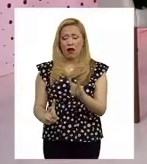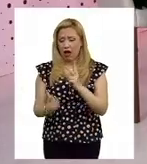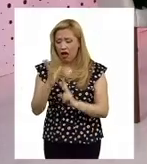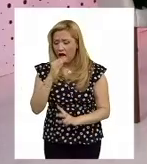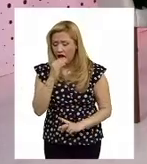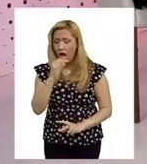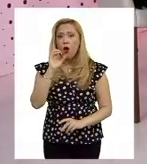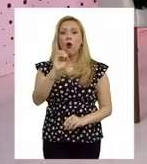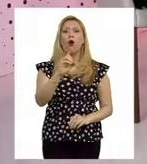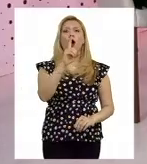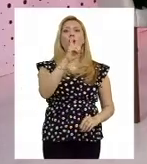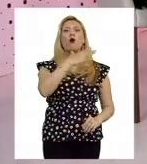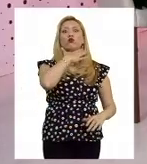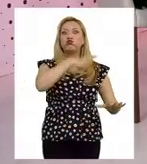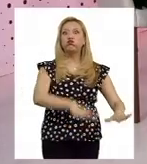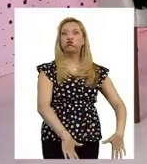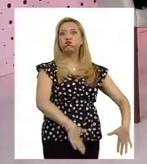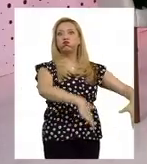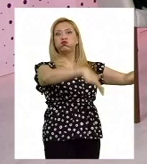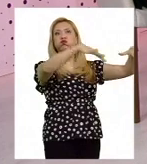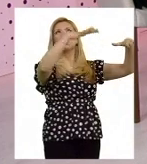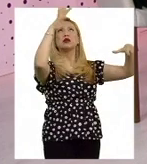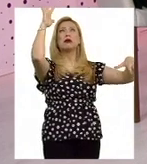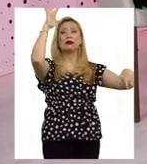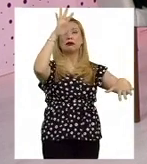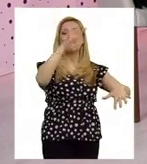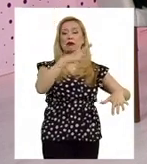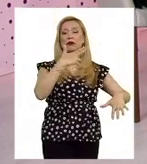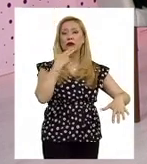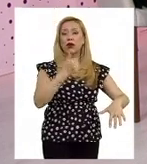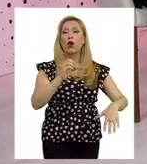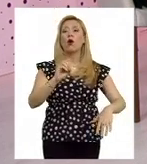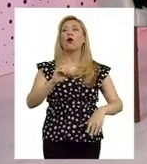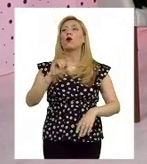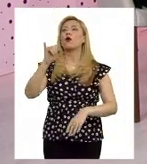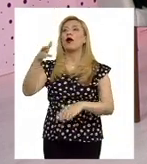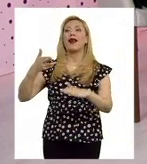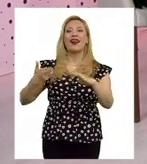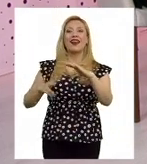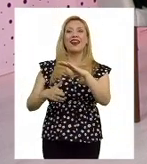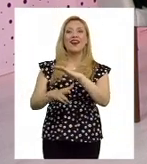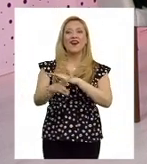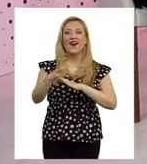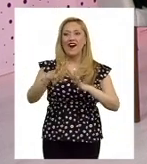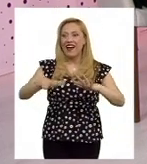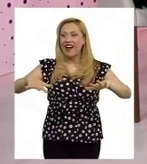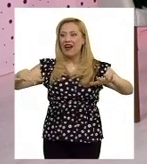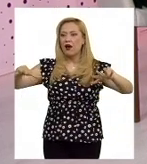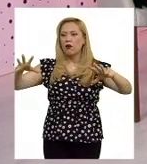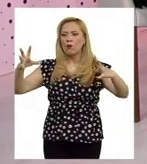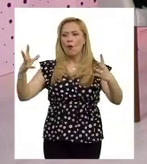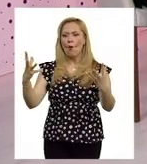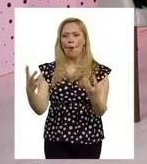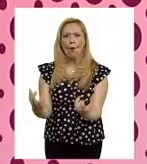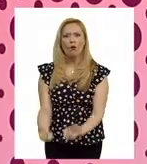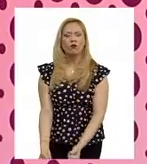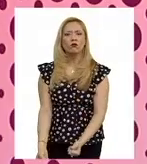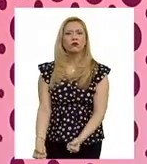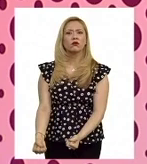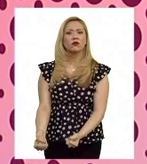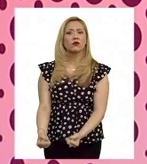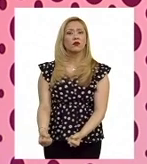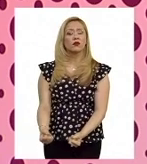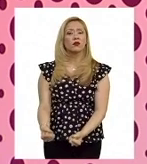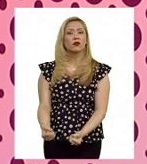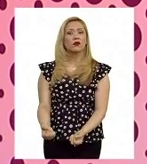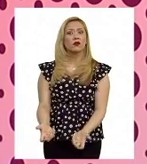que ríos y lagos se secan prácticamente, tienen unas repercusiones tremendas hoy en día. Estamos